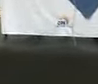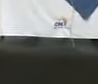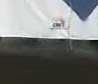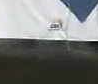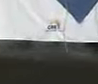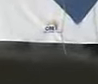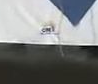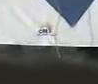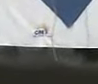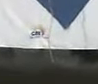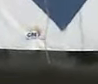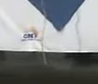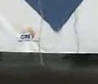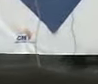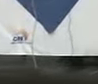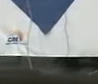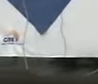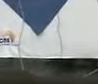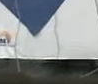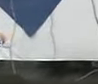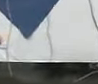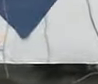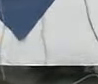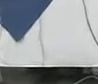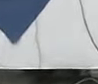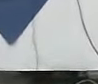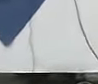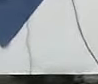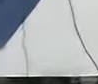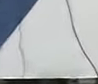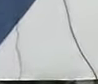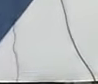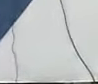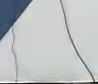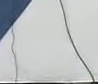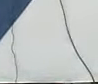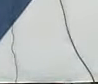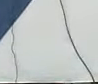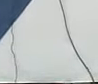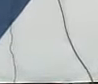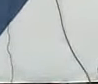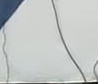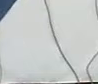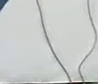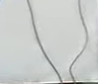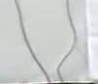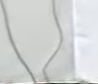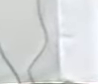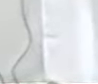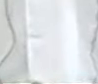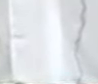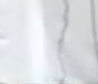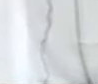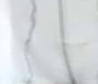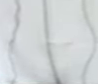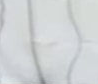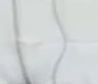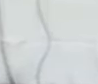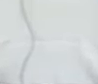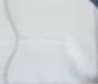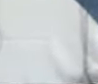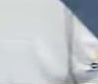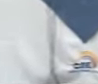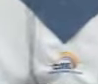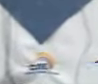acerca del proceso de escrutinio que se ha llevado adelante en este punto. Está precisamente dando